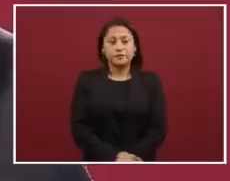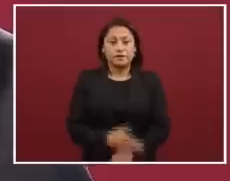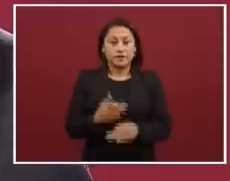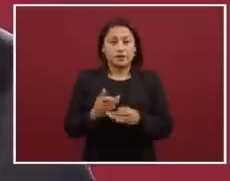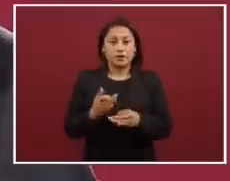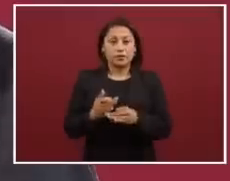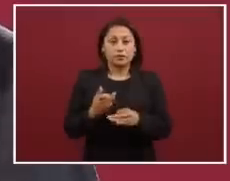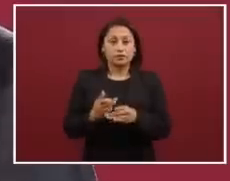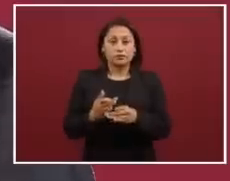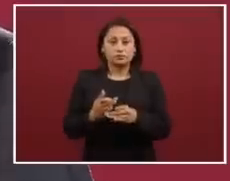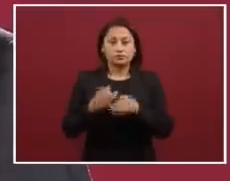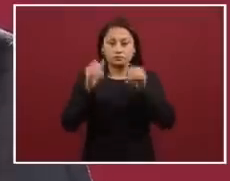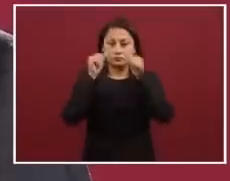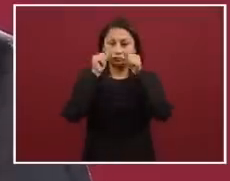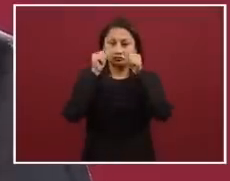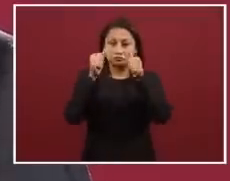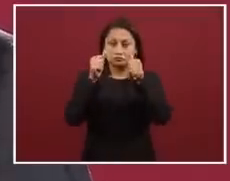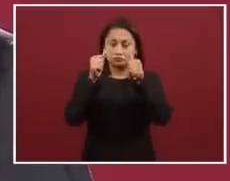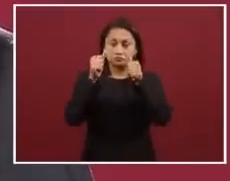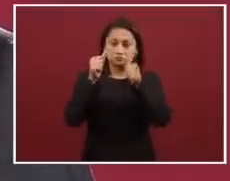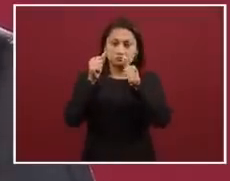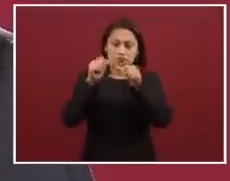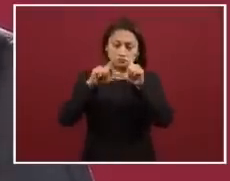defendiendo a México,